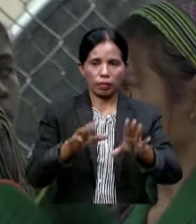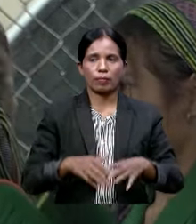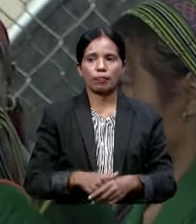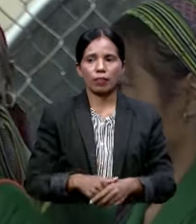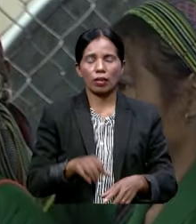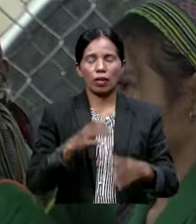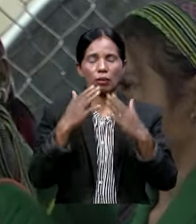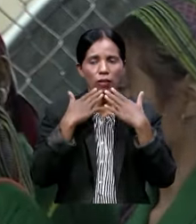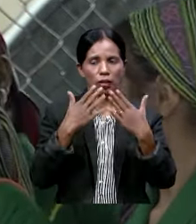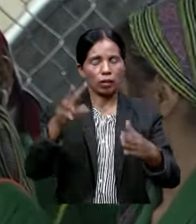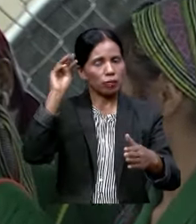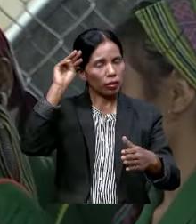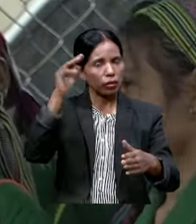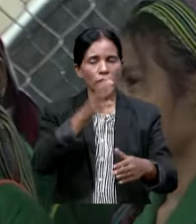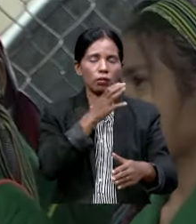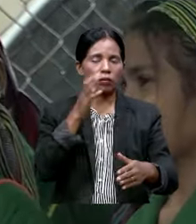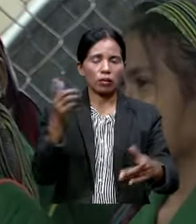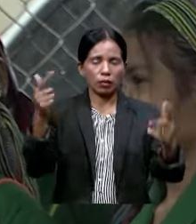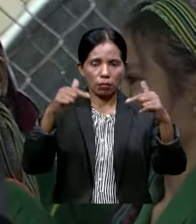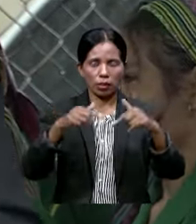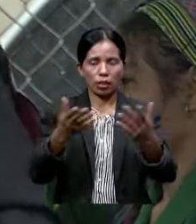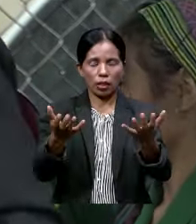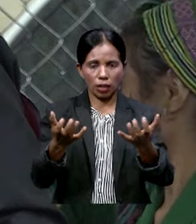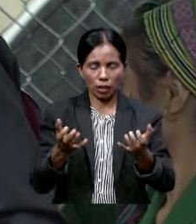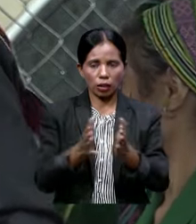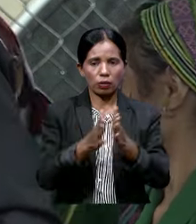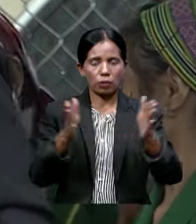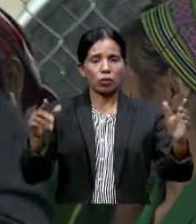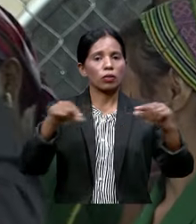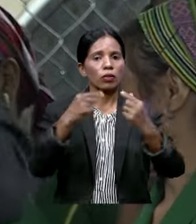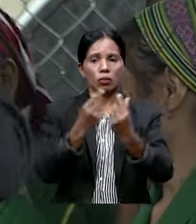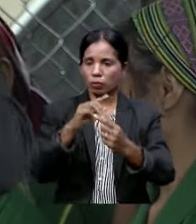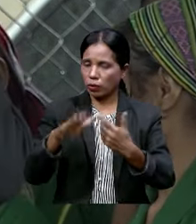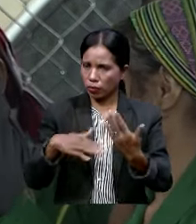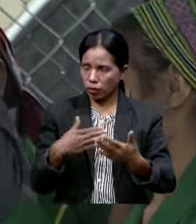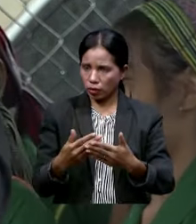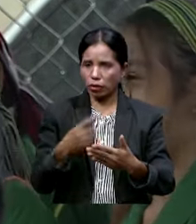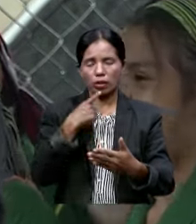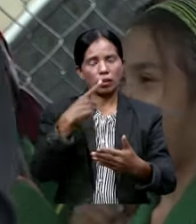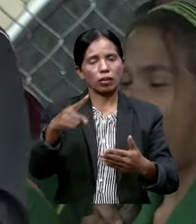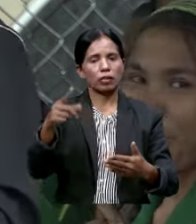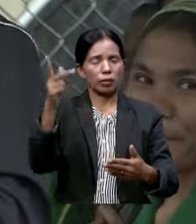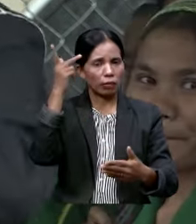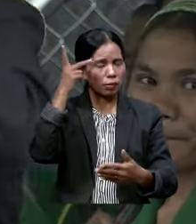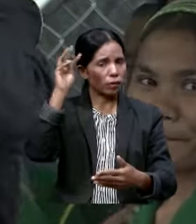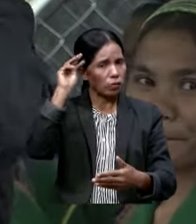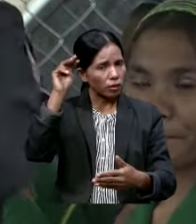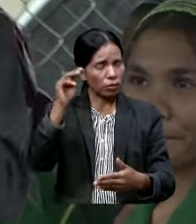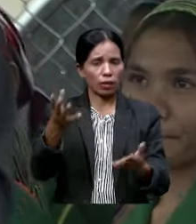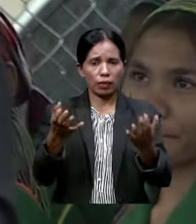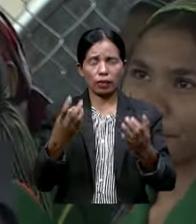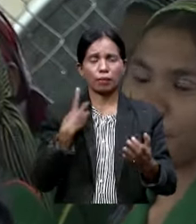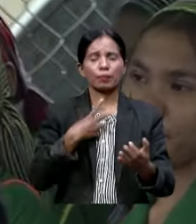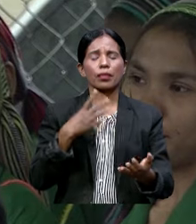Ahora resta el señor ministro de Agricultura más honi ni a vontade de bote tepe son equipa toma orientación su excelencia el primer ministro de cara gato y te